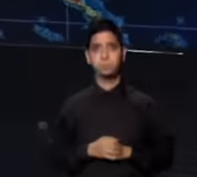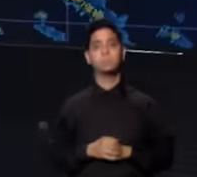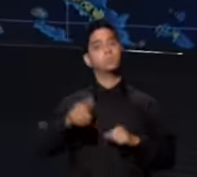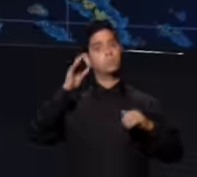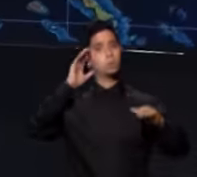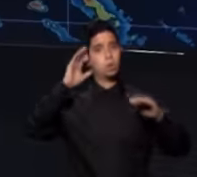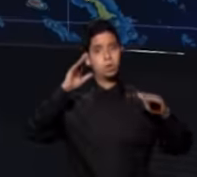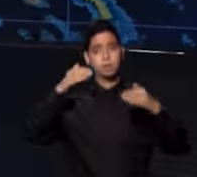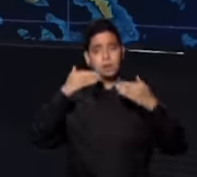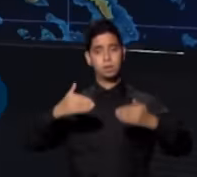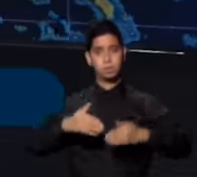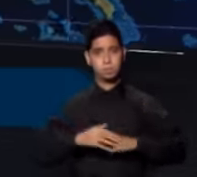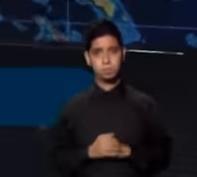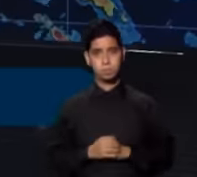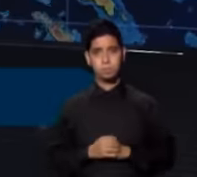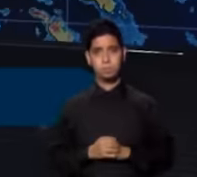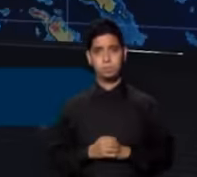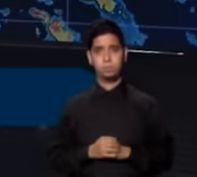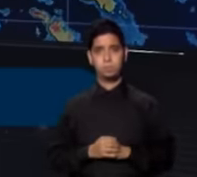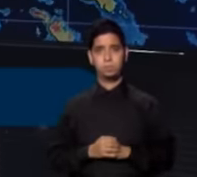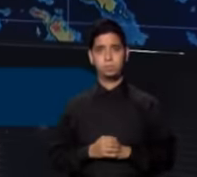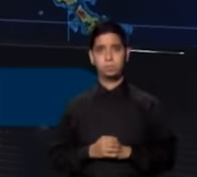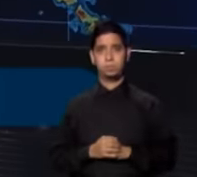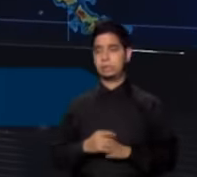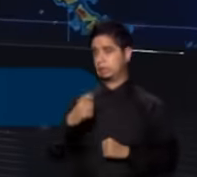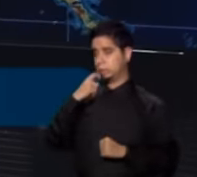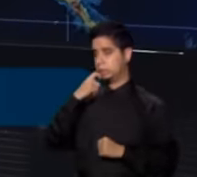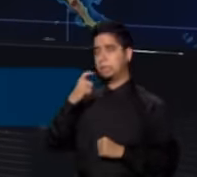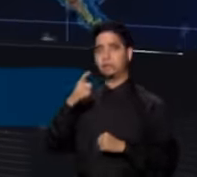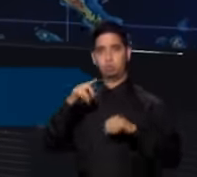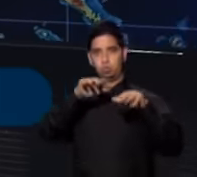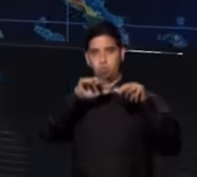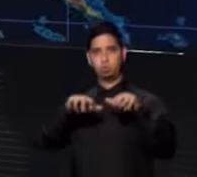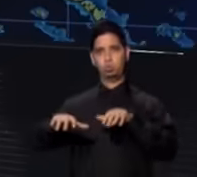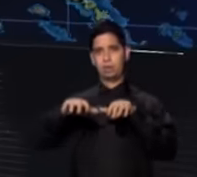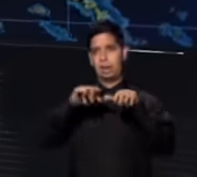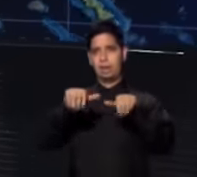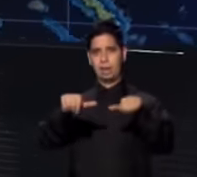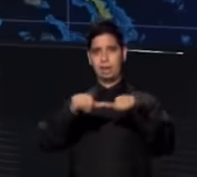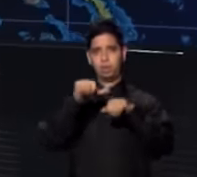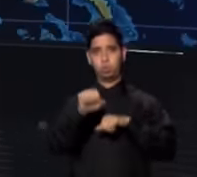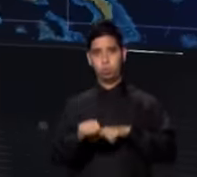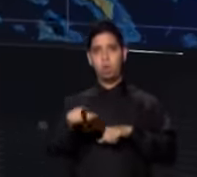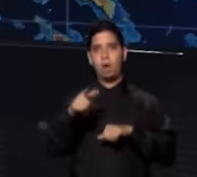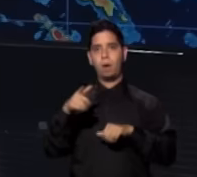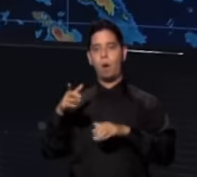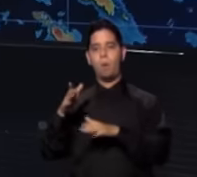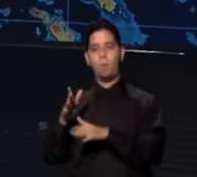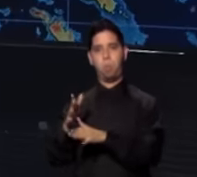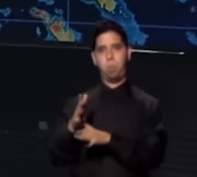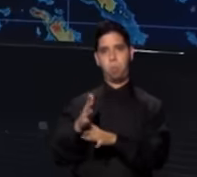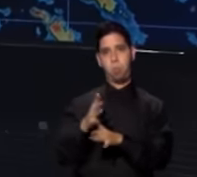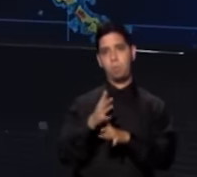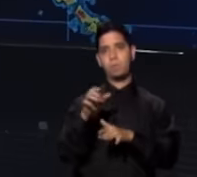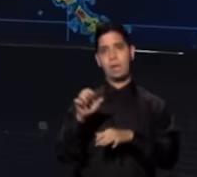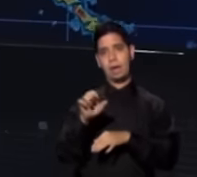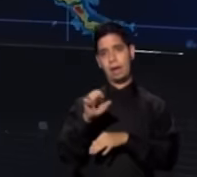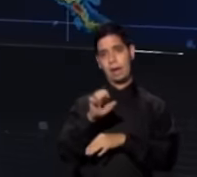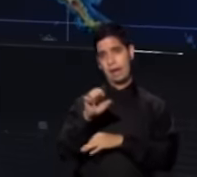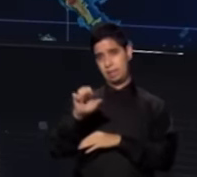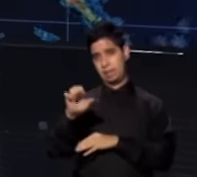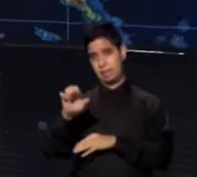amigos? Muchas gracias. Hoy hemos estado recibiendo mucha actividad de lluvia desde el sur. Un flujo de viento muy húmedo del este sureste trae toda esa